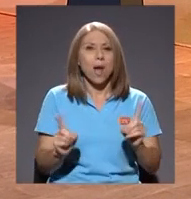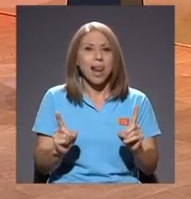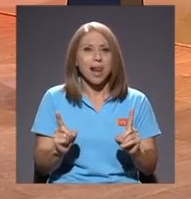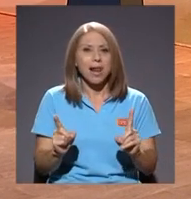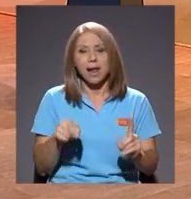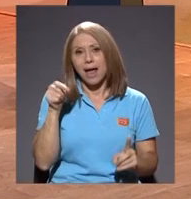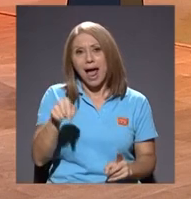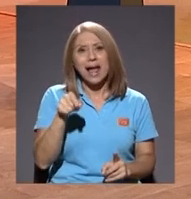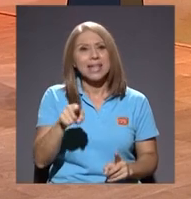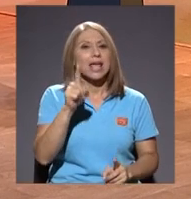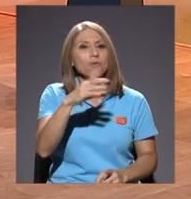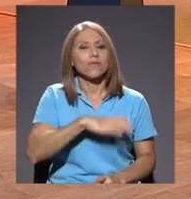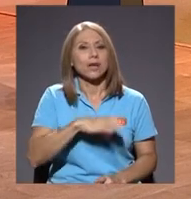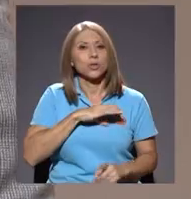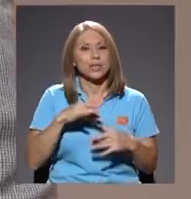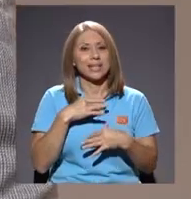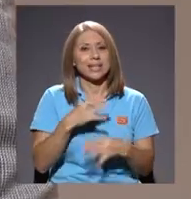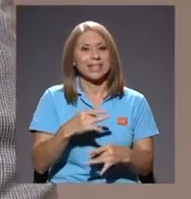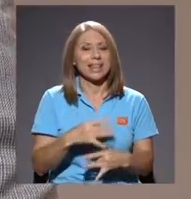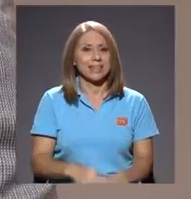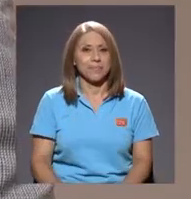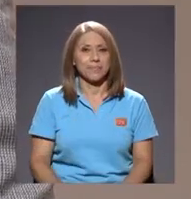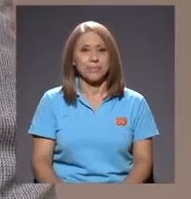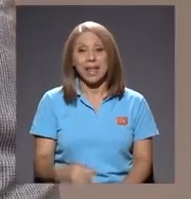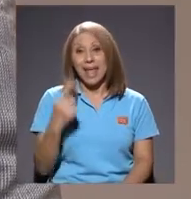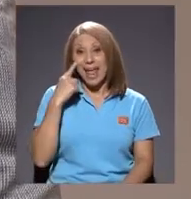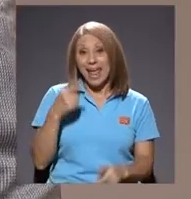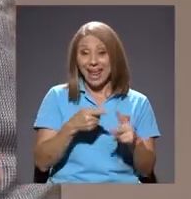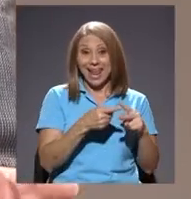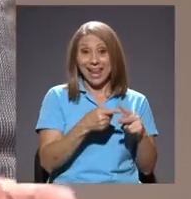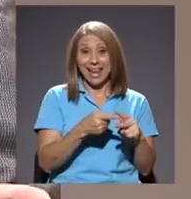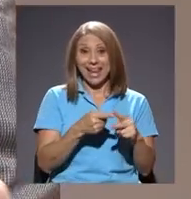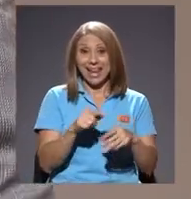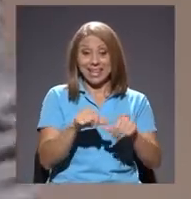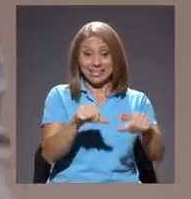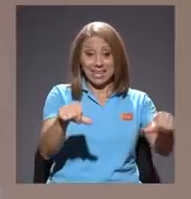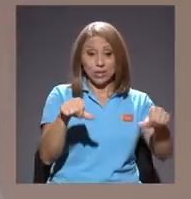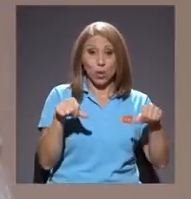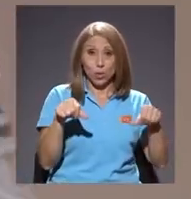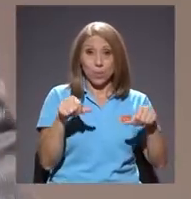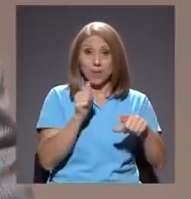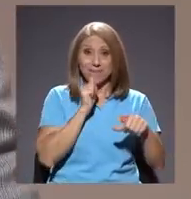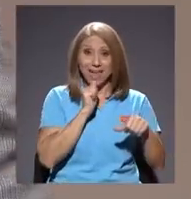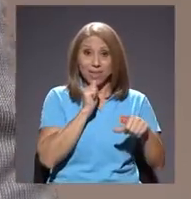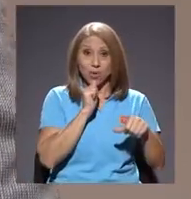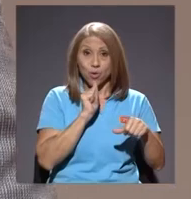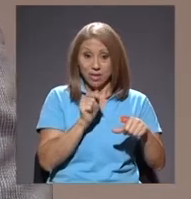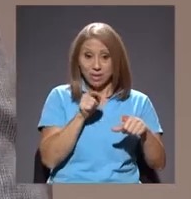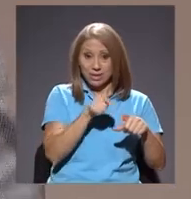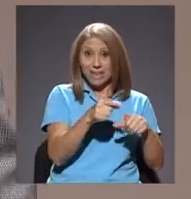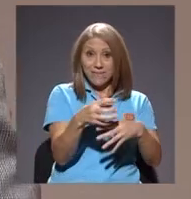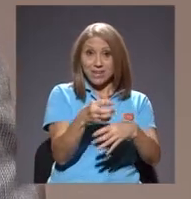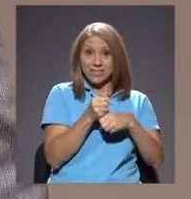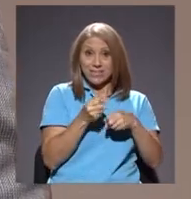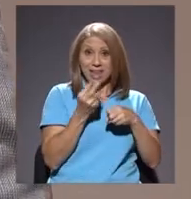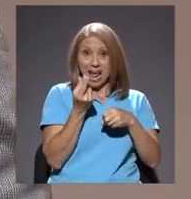que es el siguiente el que es todo el sector privado hacia el final del año pasado está súper